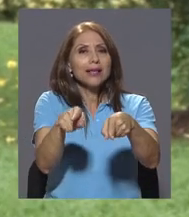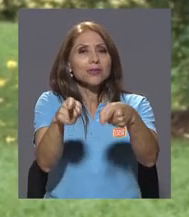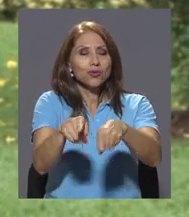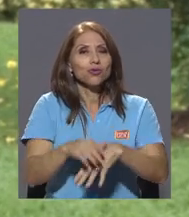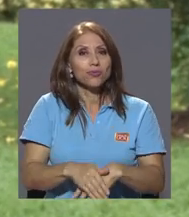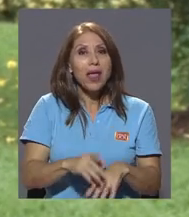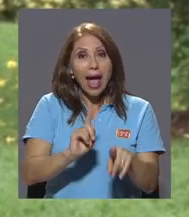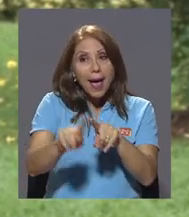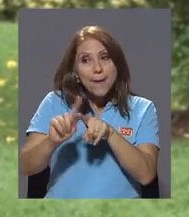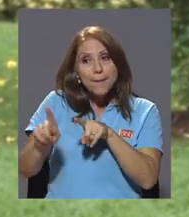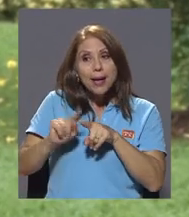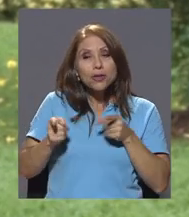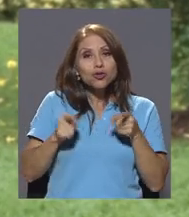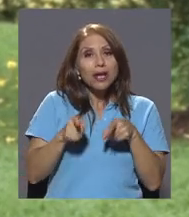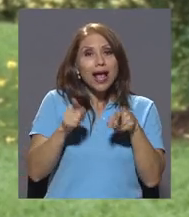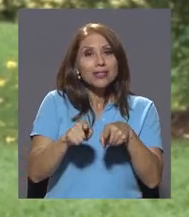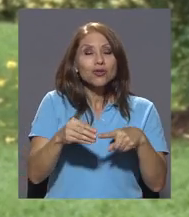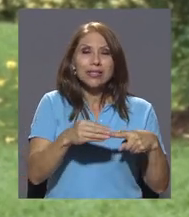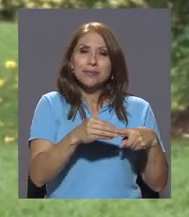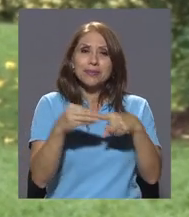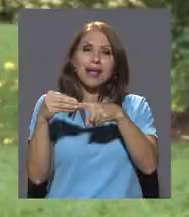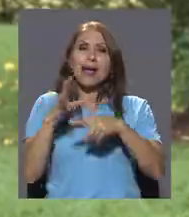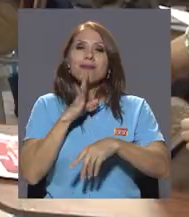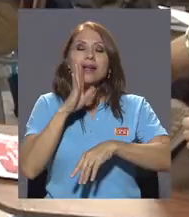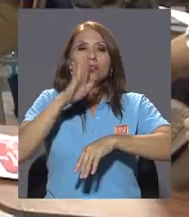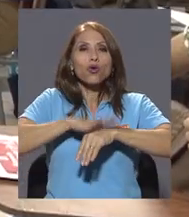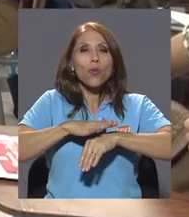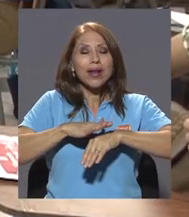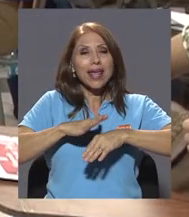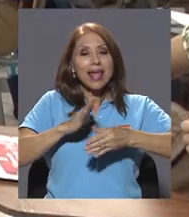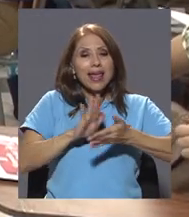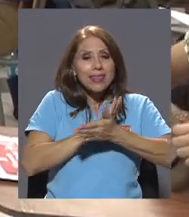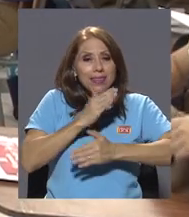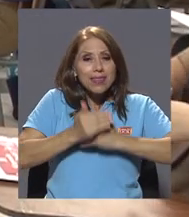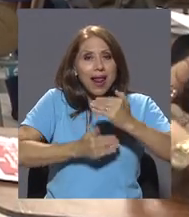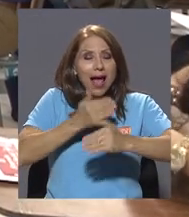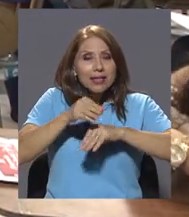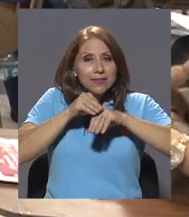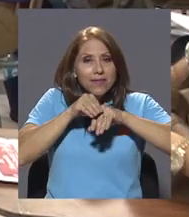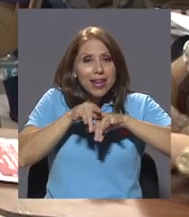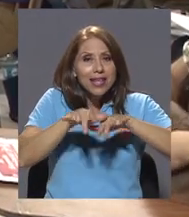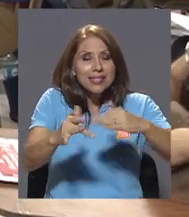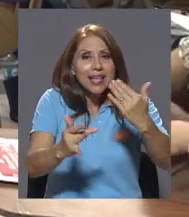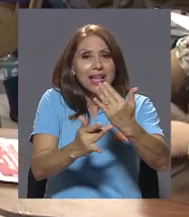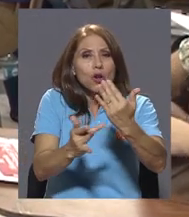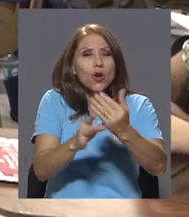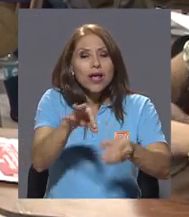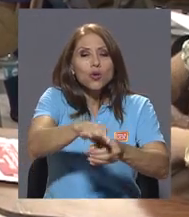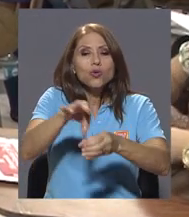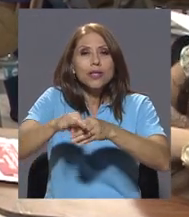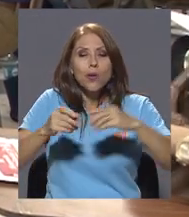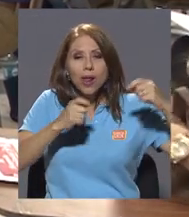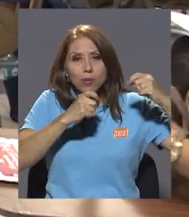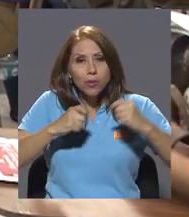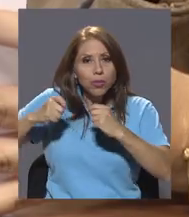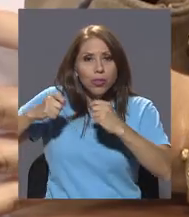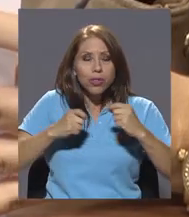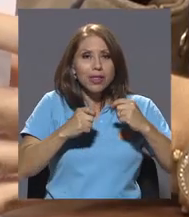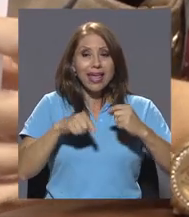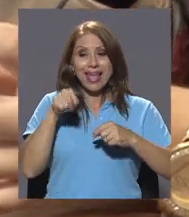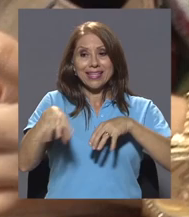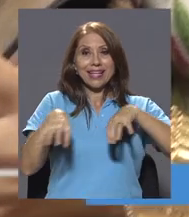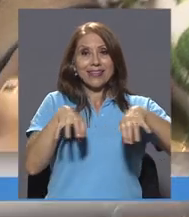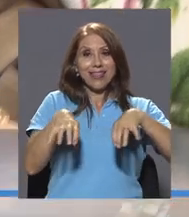en especial vamos a hablar sobre la transferencia de tecnología en el cultivo de la sandía. El Simposio de Acción Social, Economía